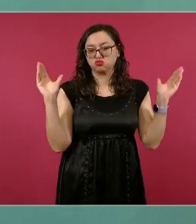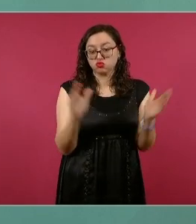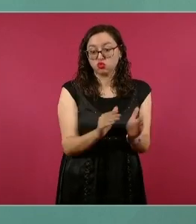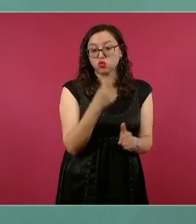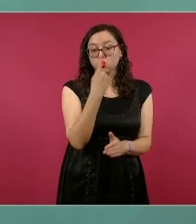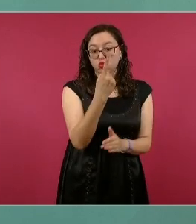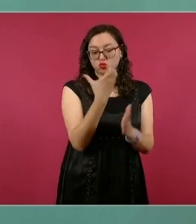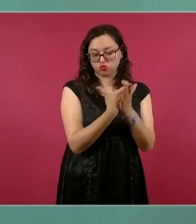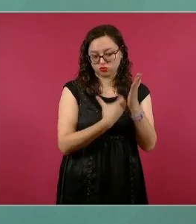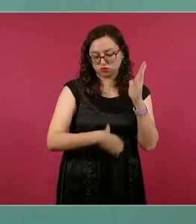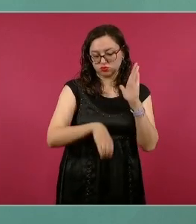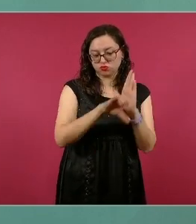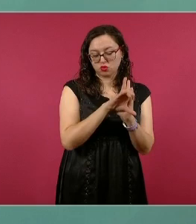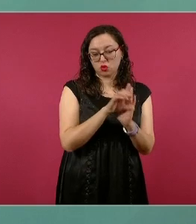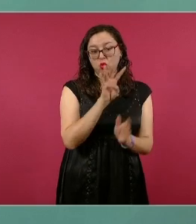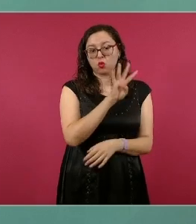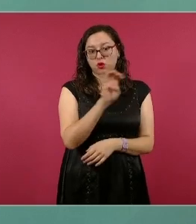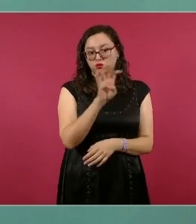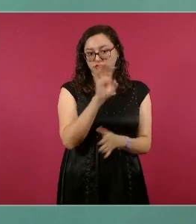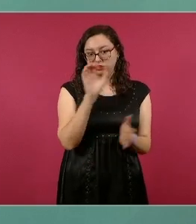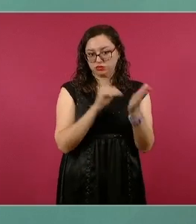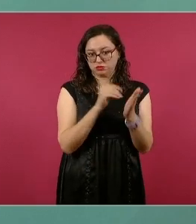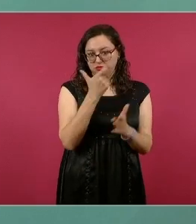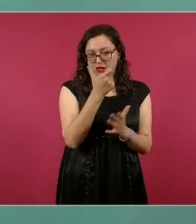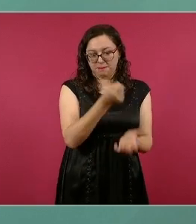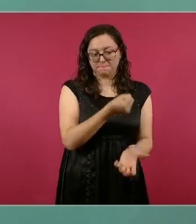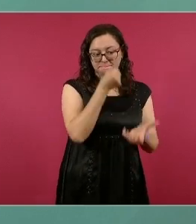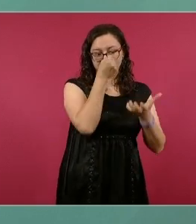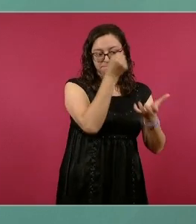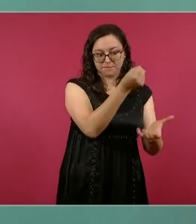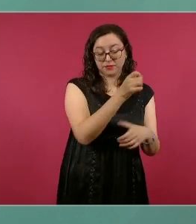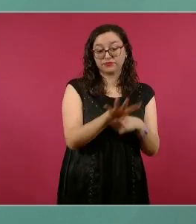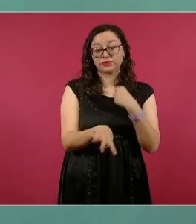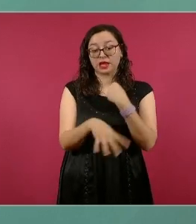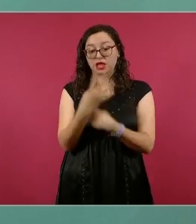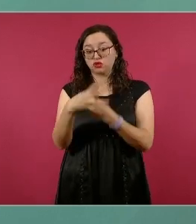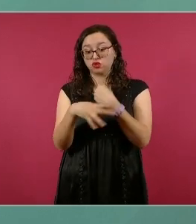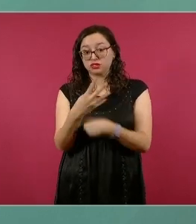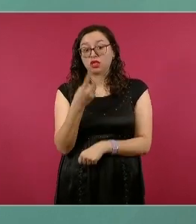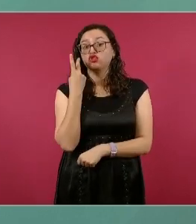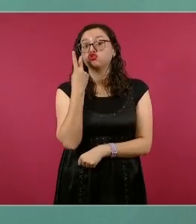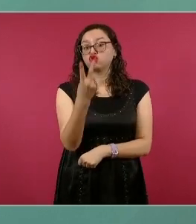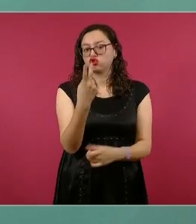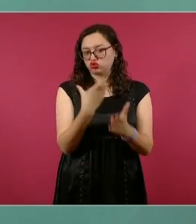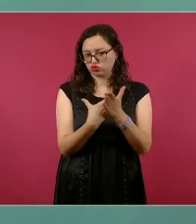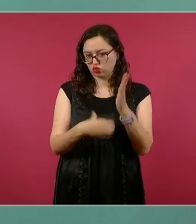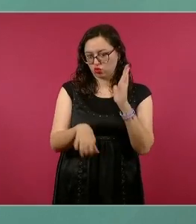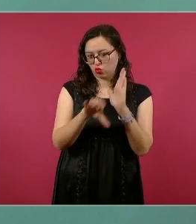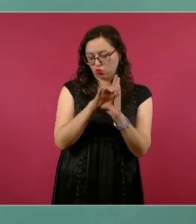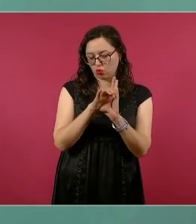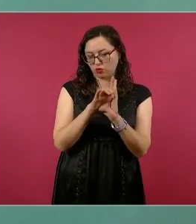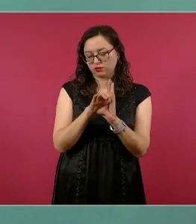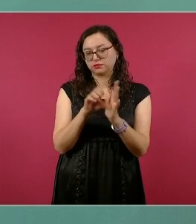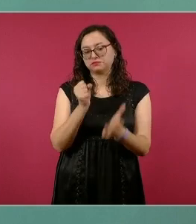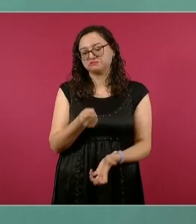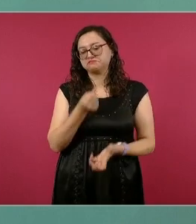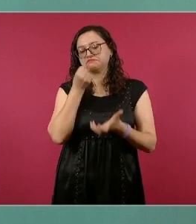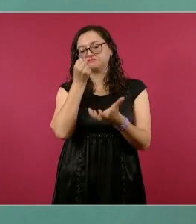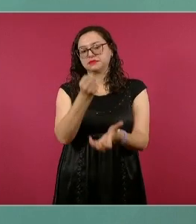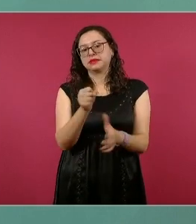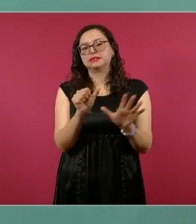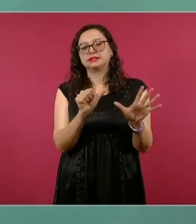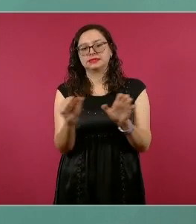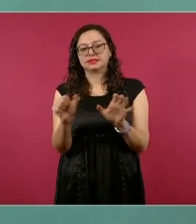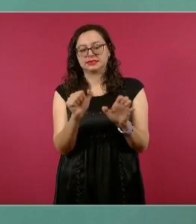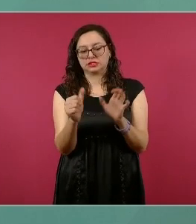recibiendo 400 mil pesos en promedio, 14 de 2 consultorios que reciben en promedio 600